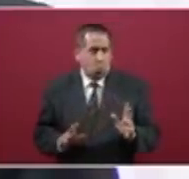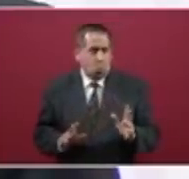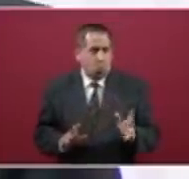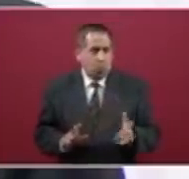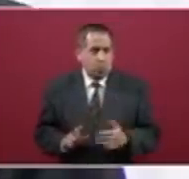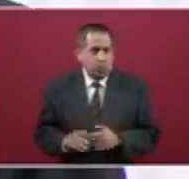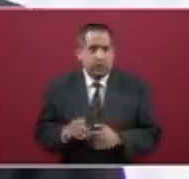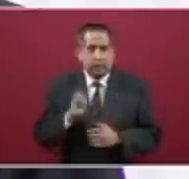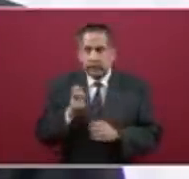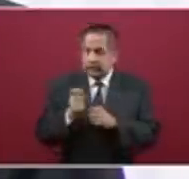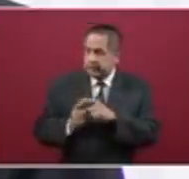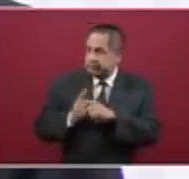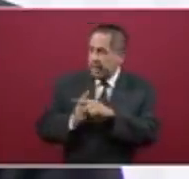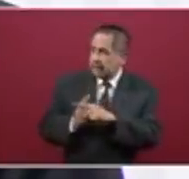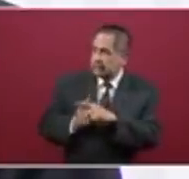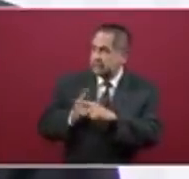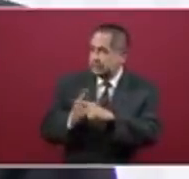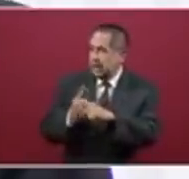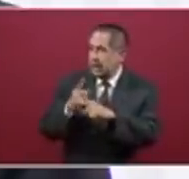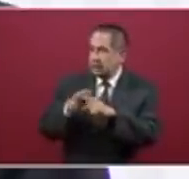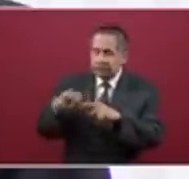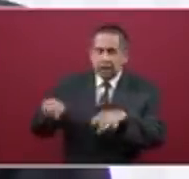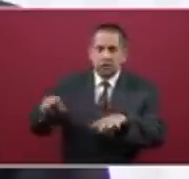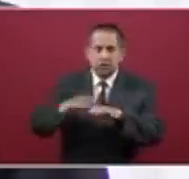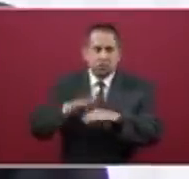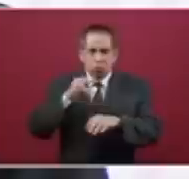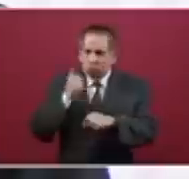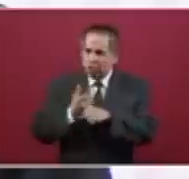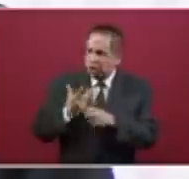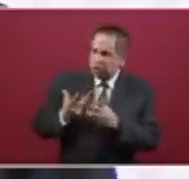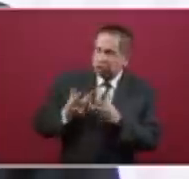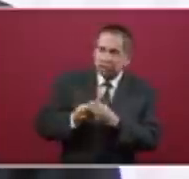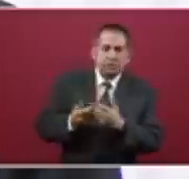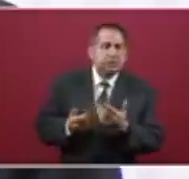esta suma de elementos de recursos de voluntades